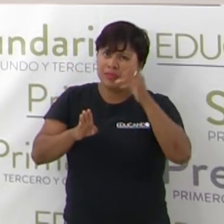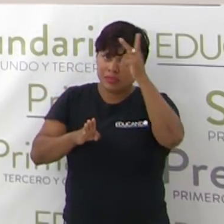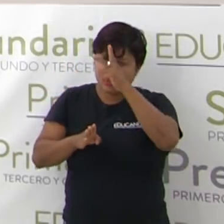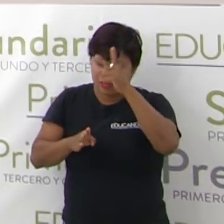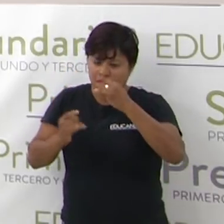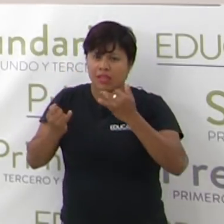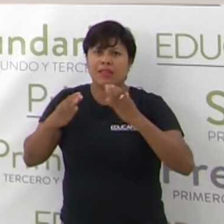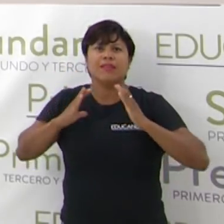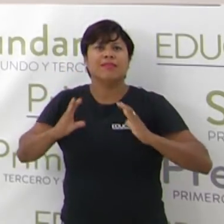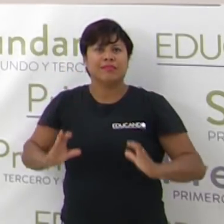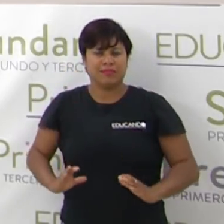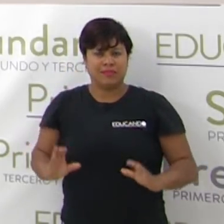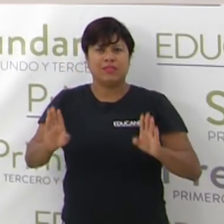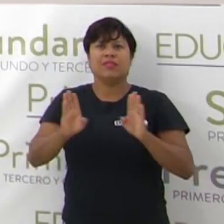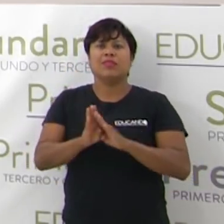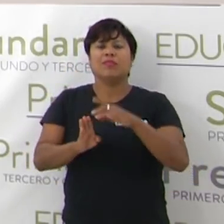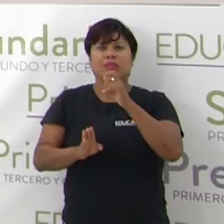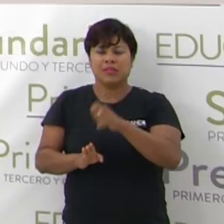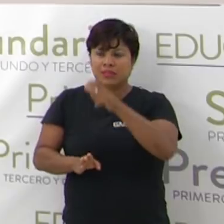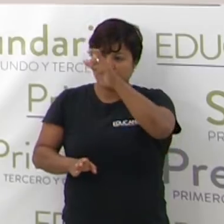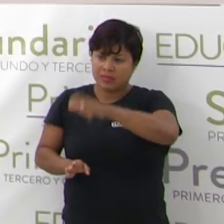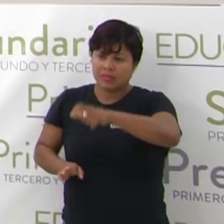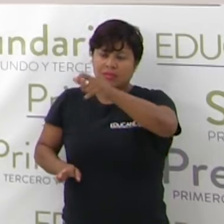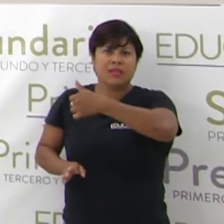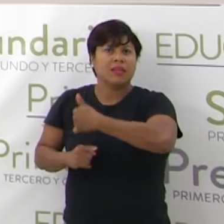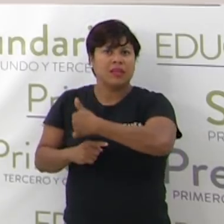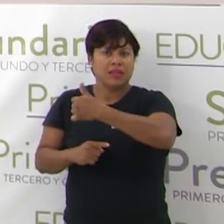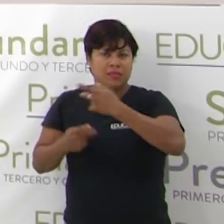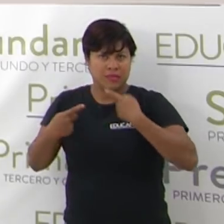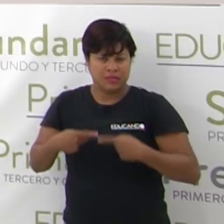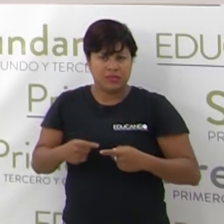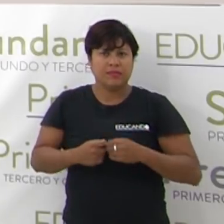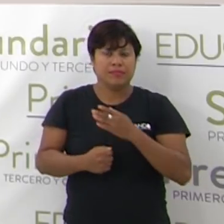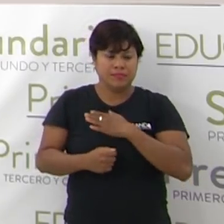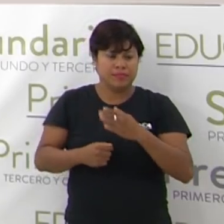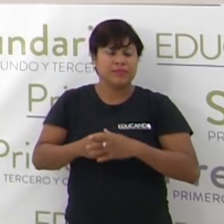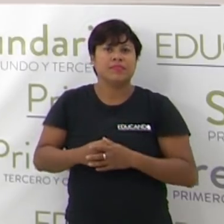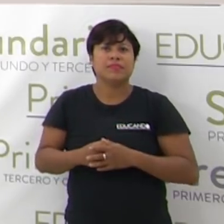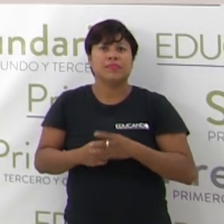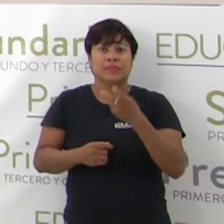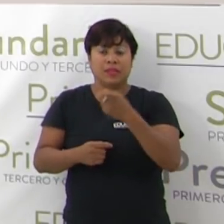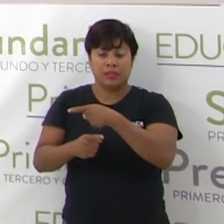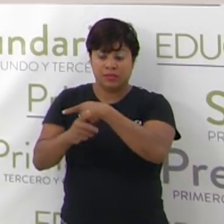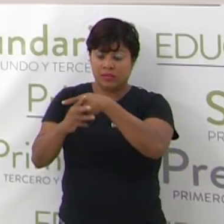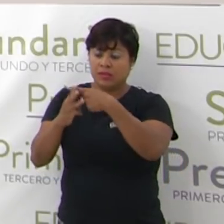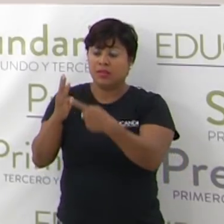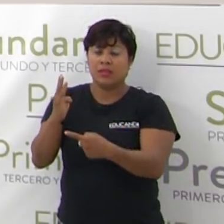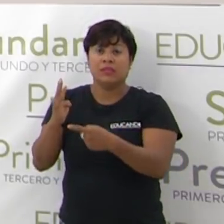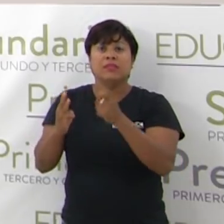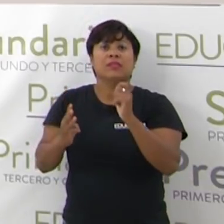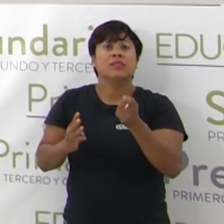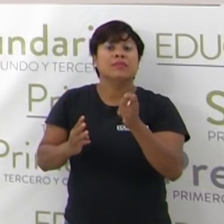y físicamente cada uno de los personajes. Bueno, entonces esos tres son los